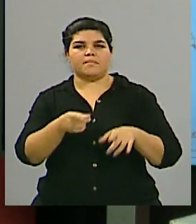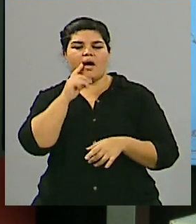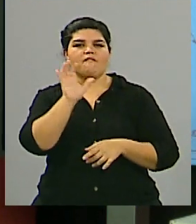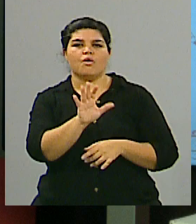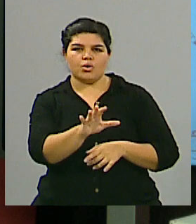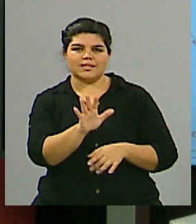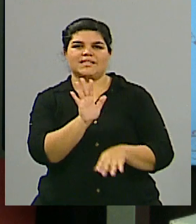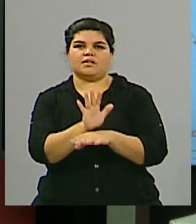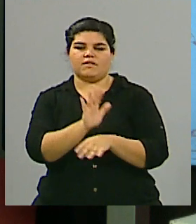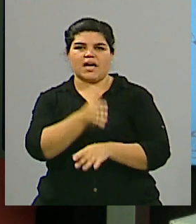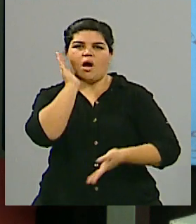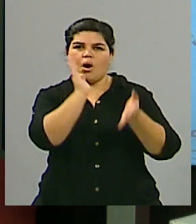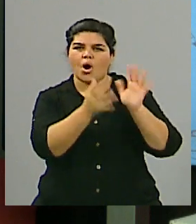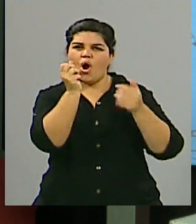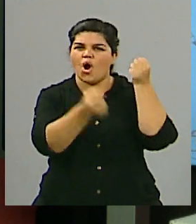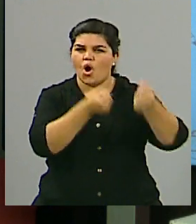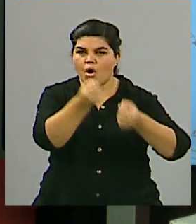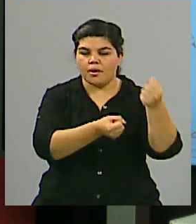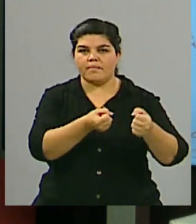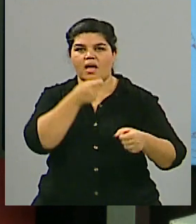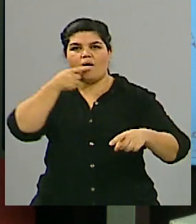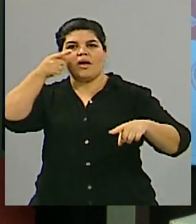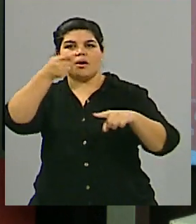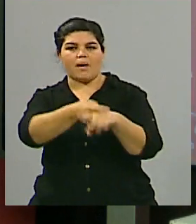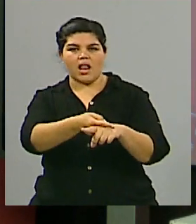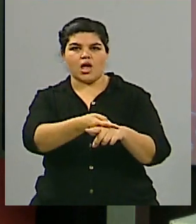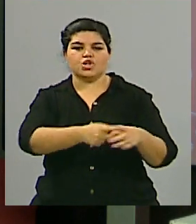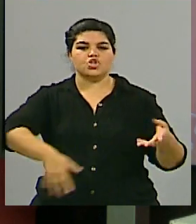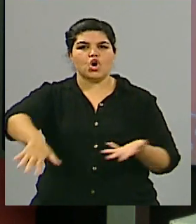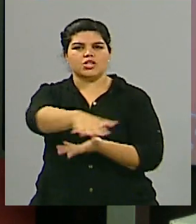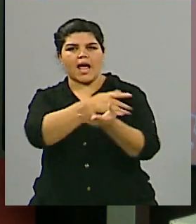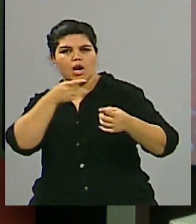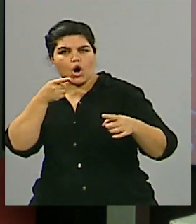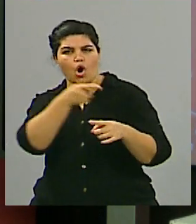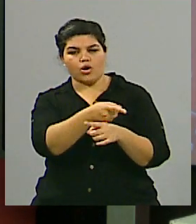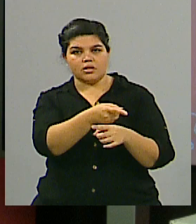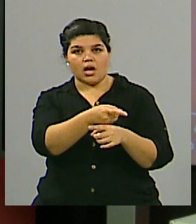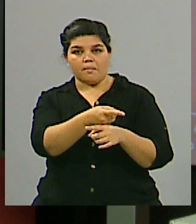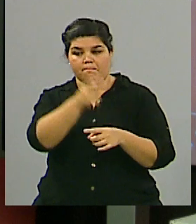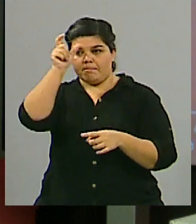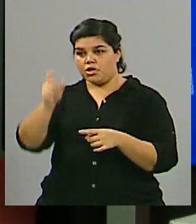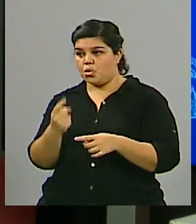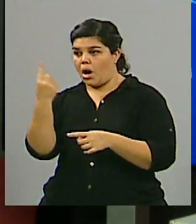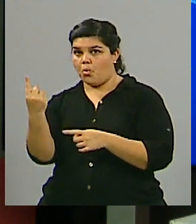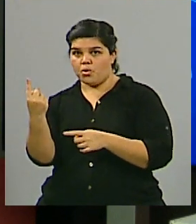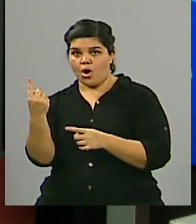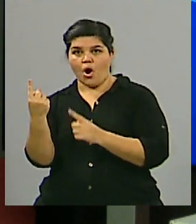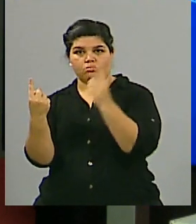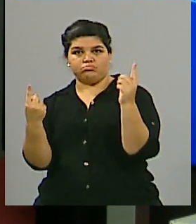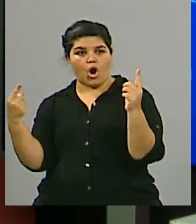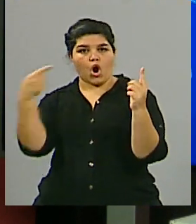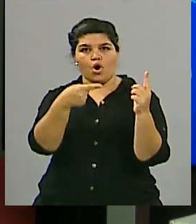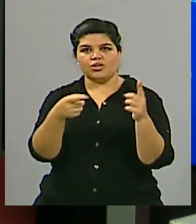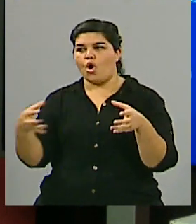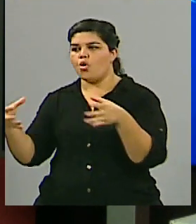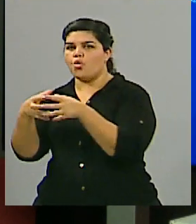acoso físico, verbal o social que ejerce un estudiante o un grupo de estudiantes hacia otros, ¿no? Y